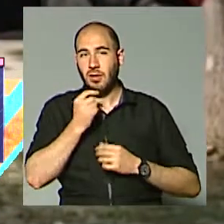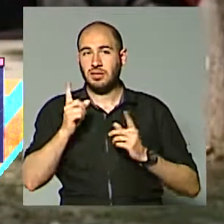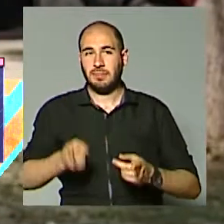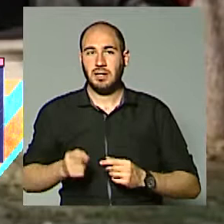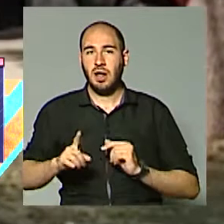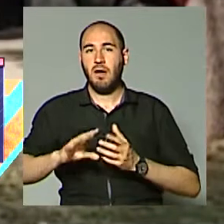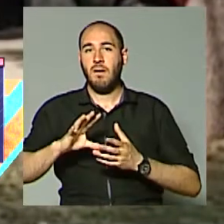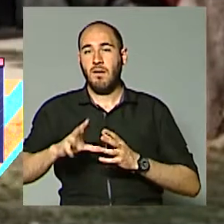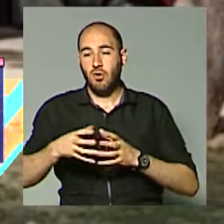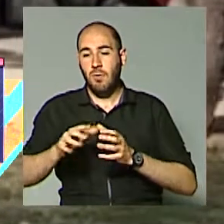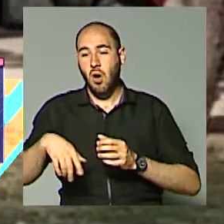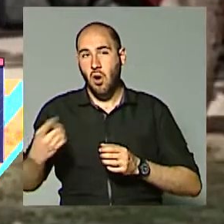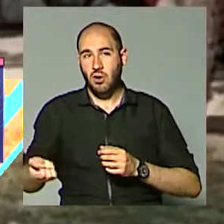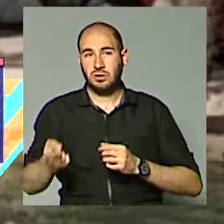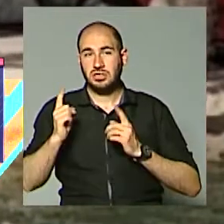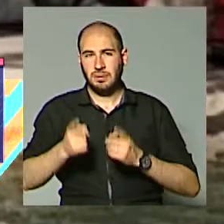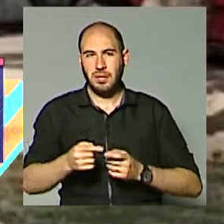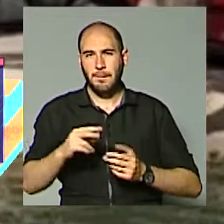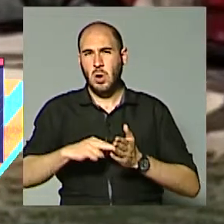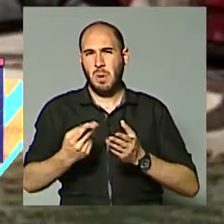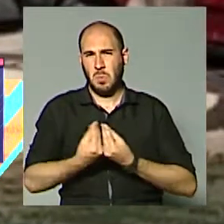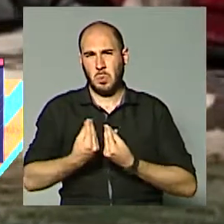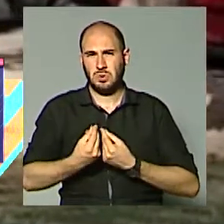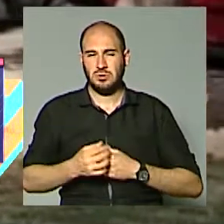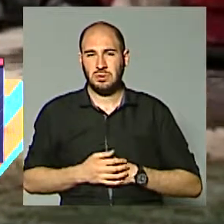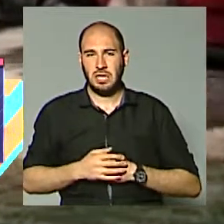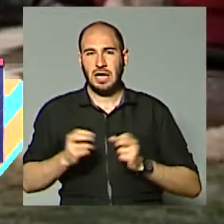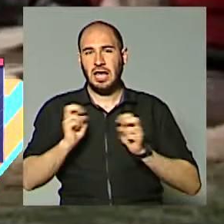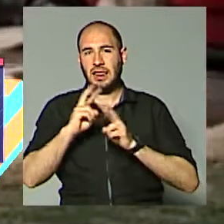otras fuerzas que tenemos muchos problemas